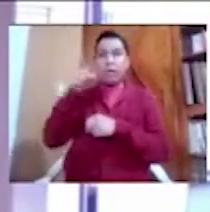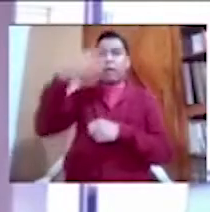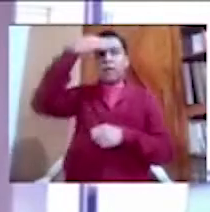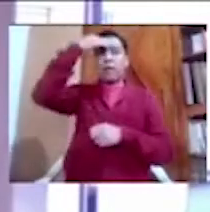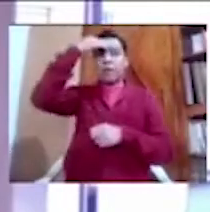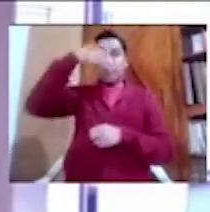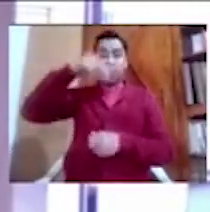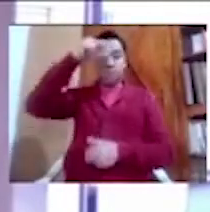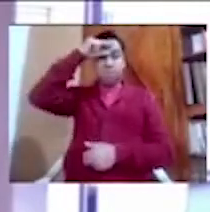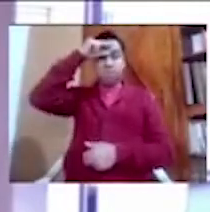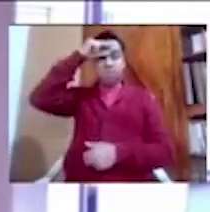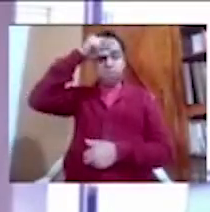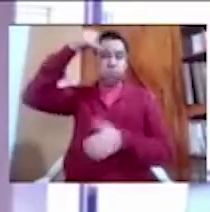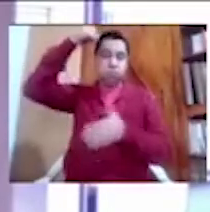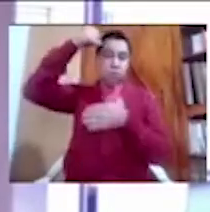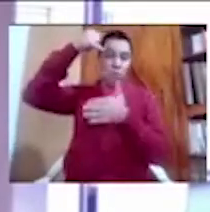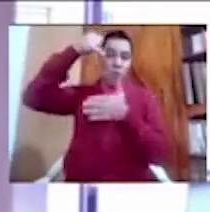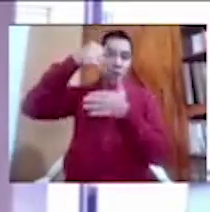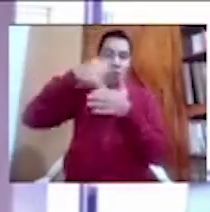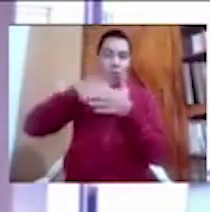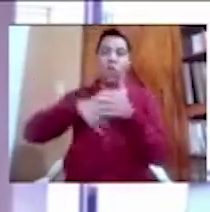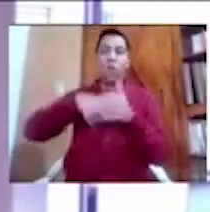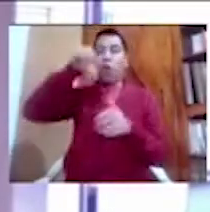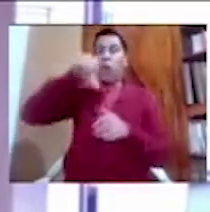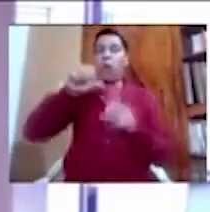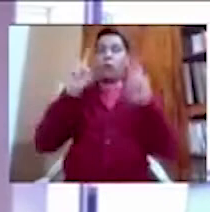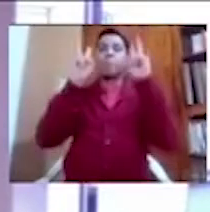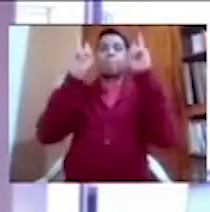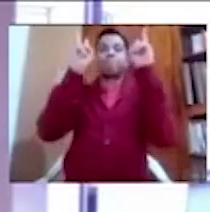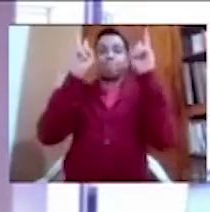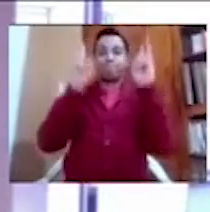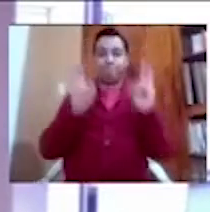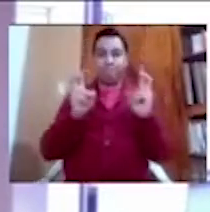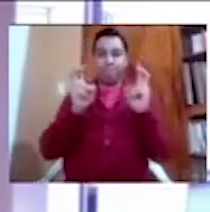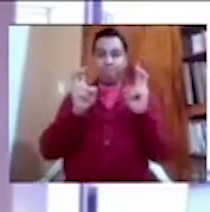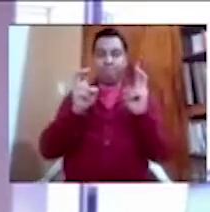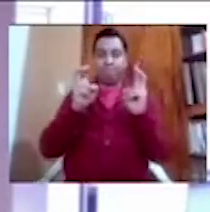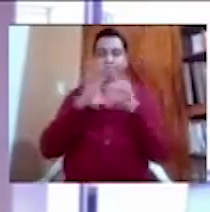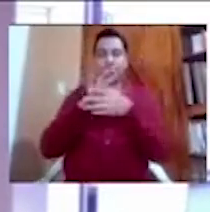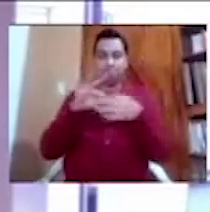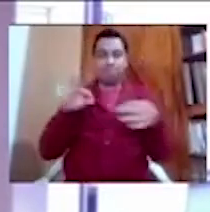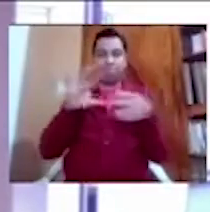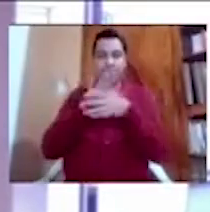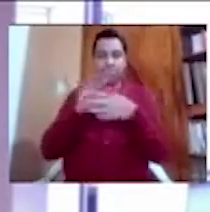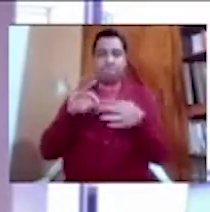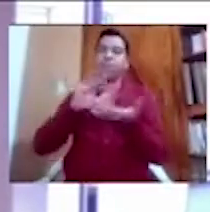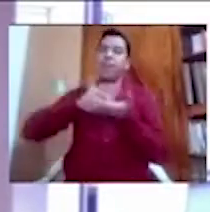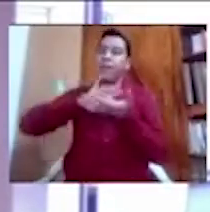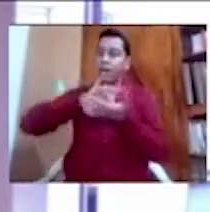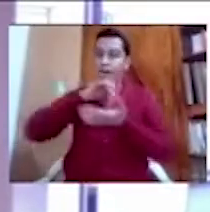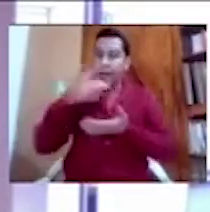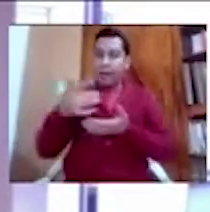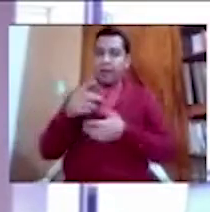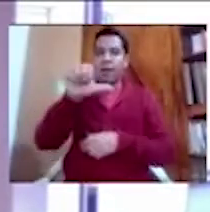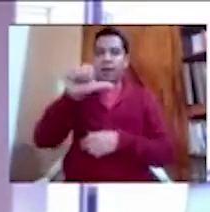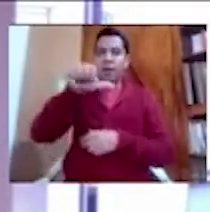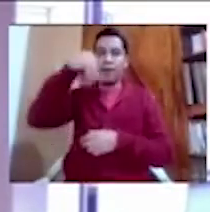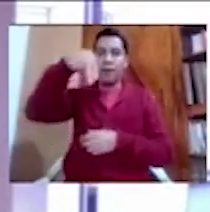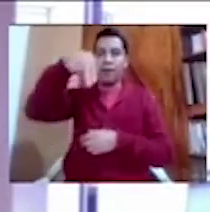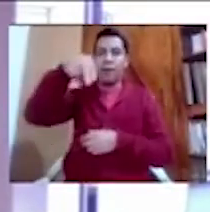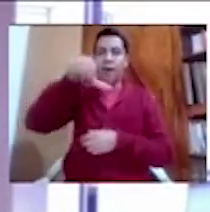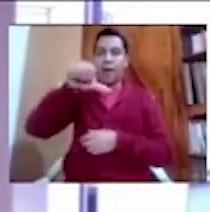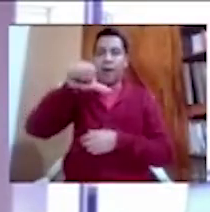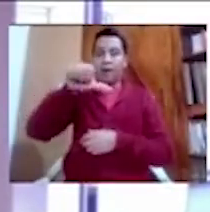fondo de los temas que hoy nos vamos, que hoy vamos a ver. Te agradecemos, Ana. Muchas gracias por estar aquí con nosotros.